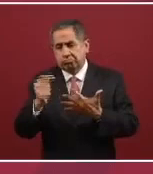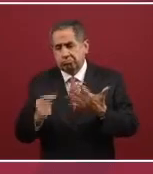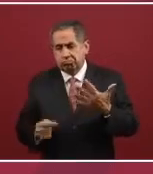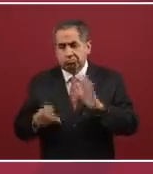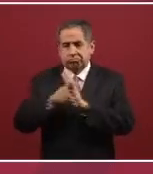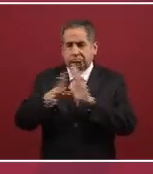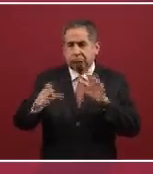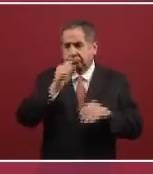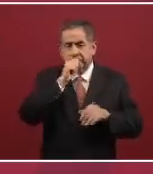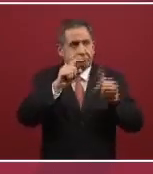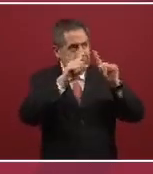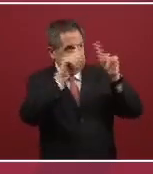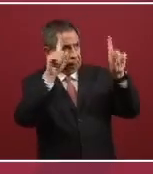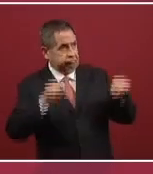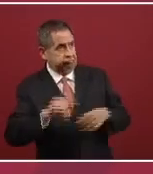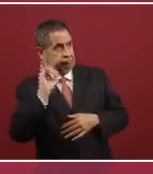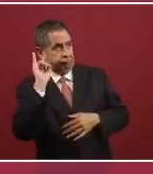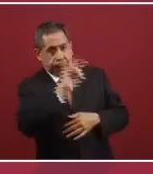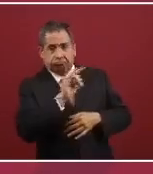mural, en un pizarrón,